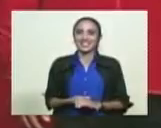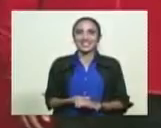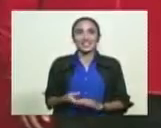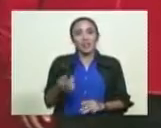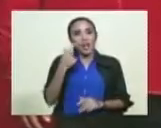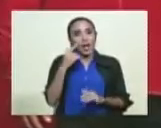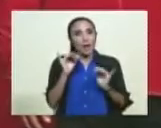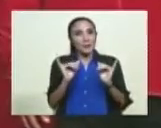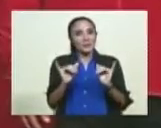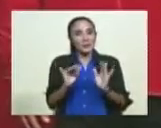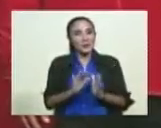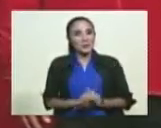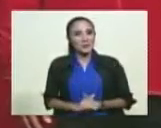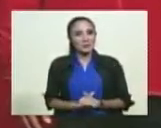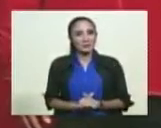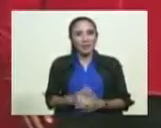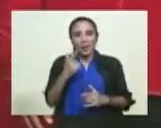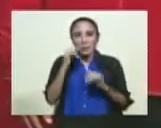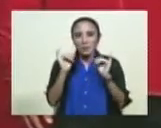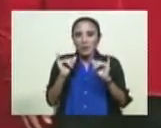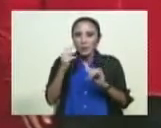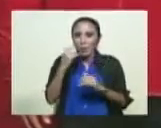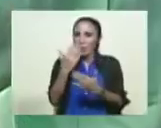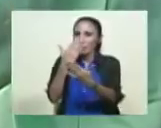Ahí está Puerto Rico, aquí al frente.